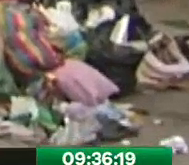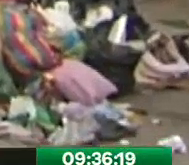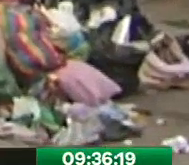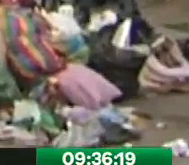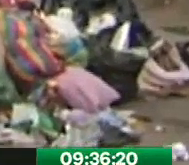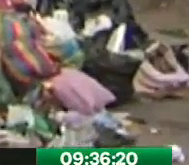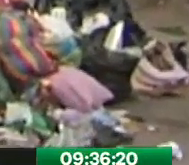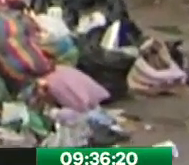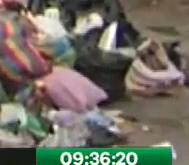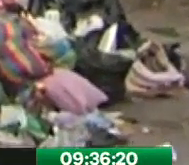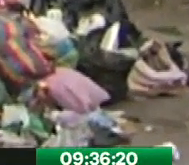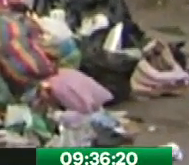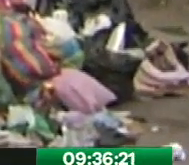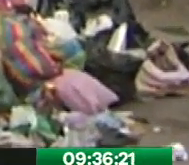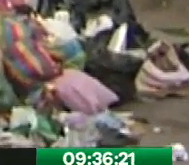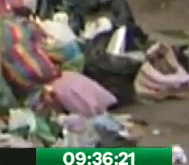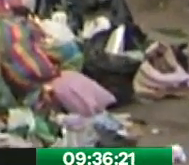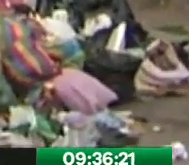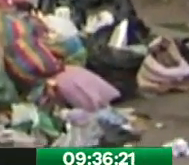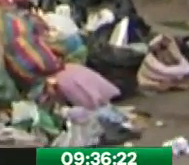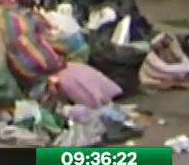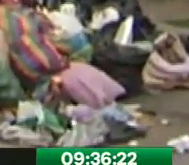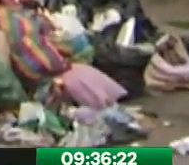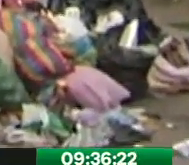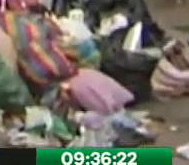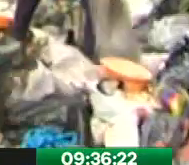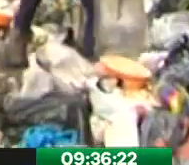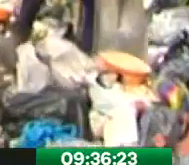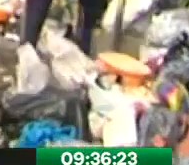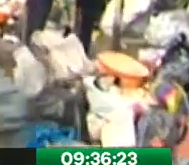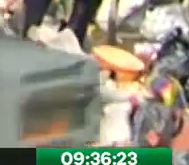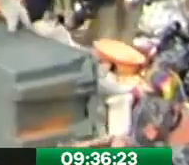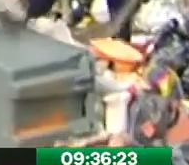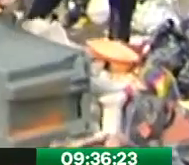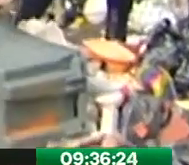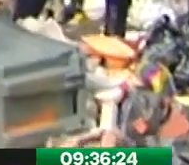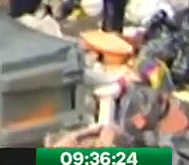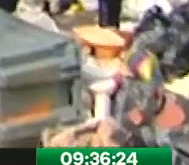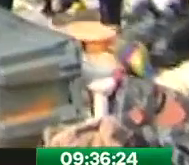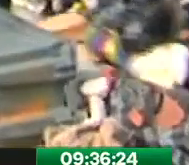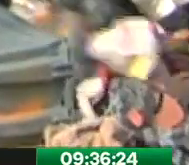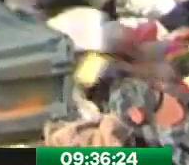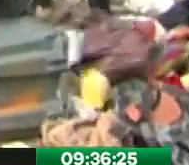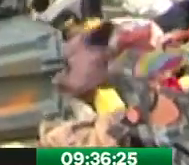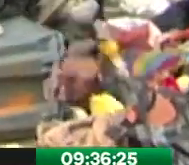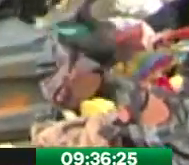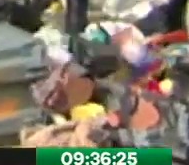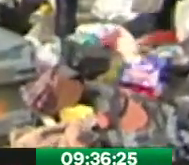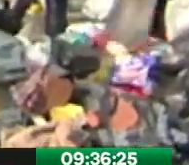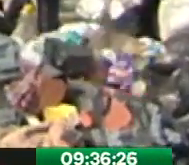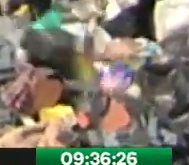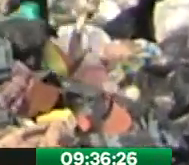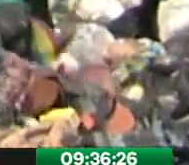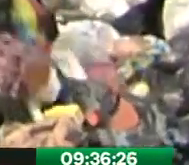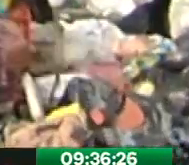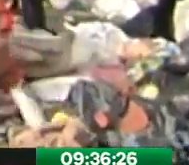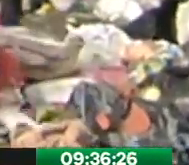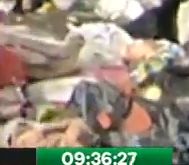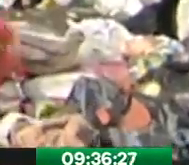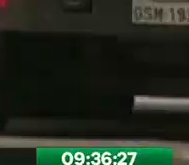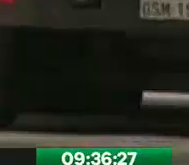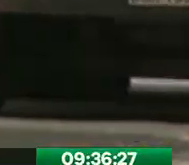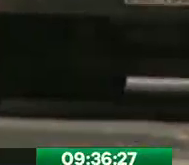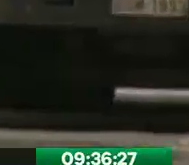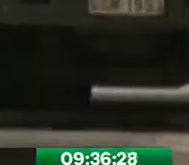de esta manera alguna de las calles llenas de basuras. El camión de Puerto Limpio sí acude por el sector,